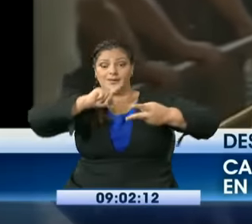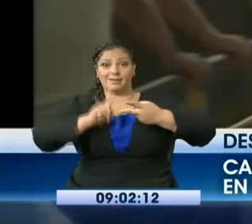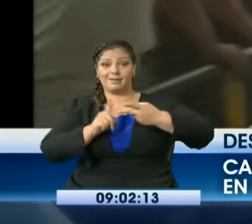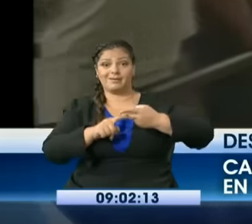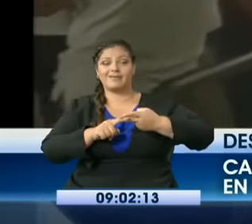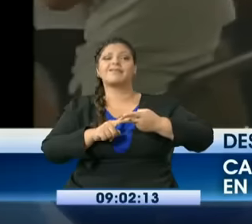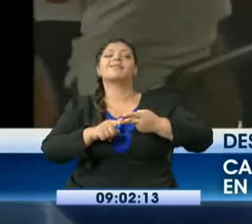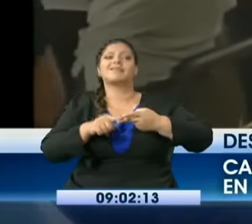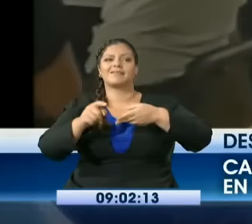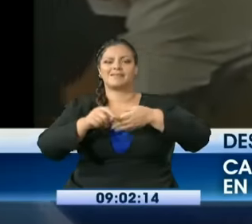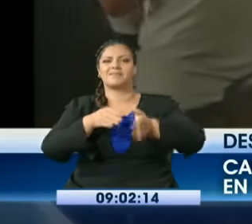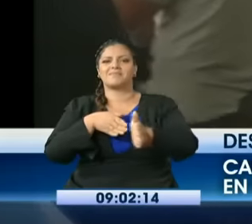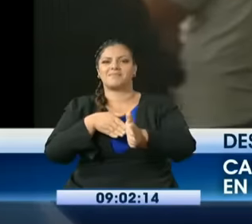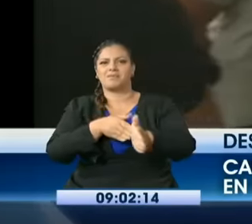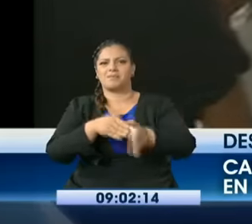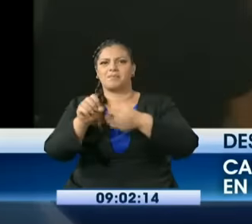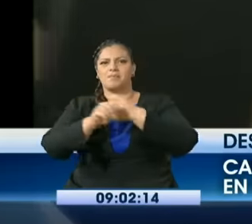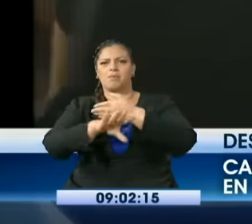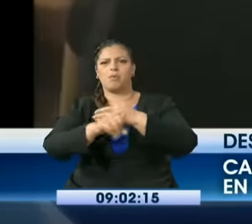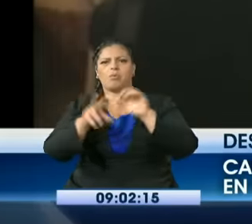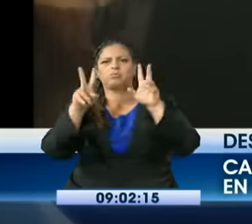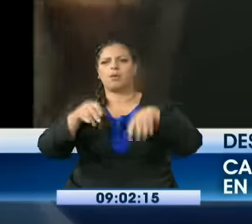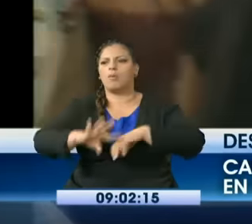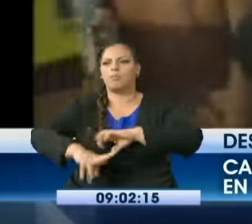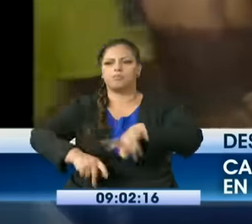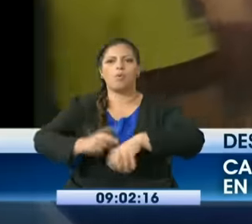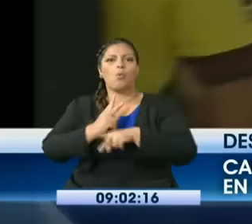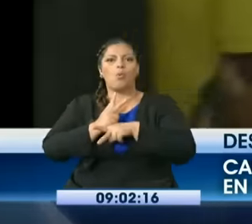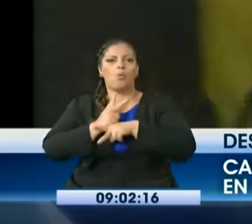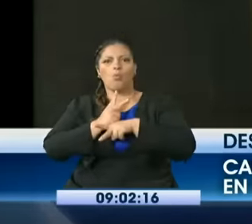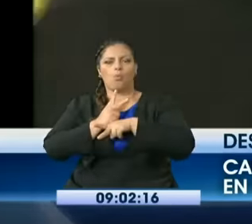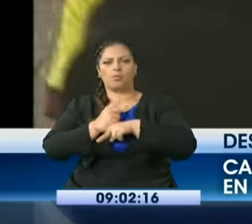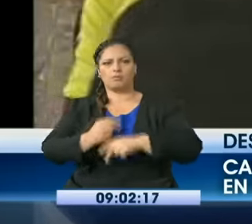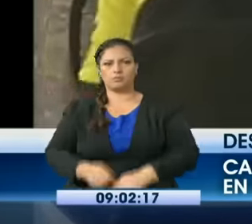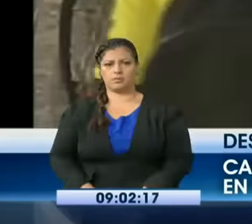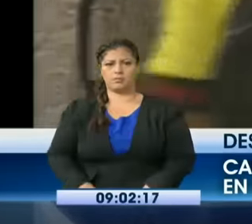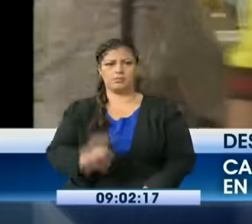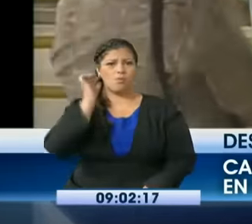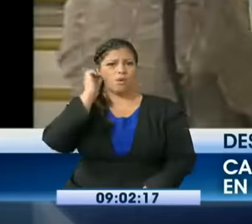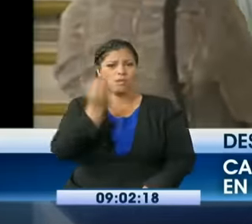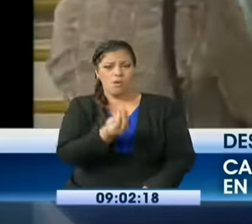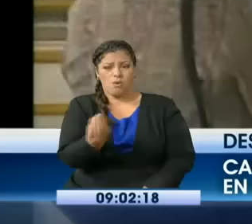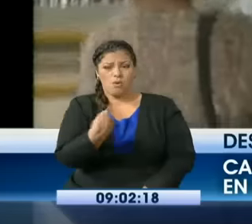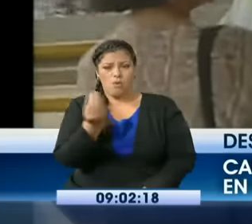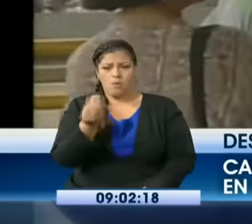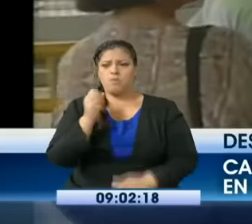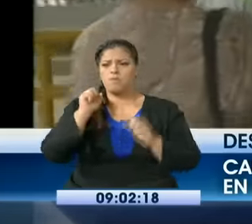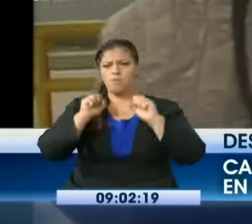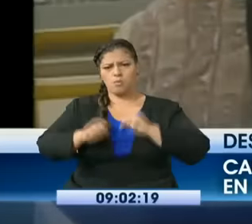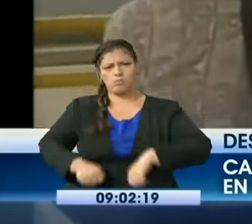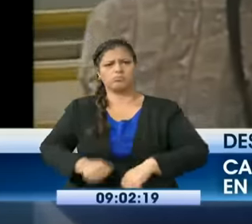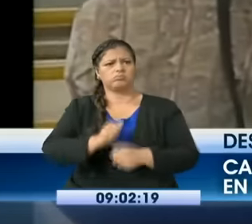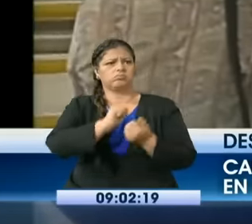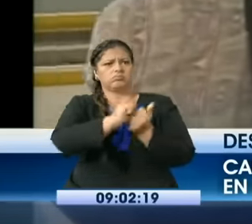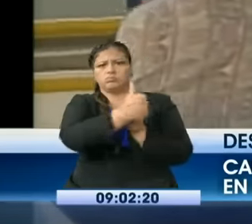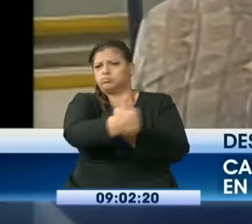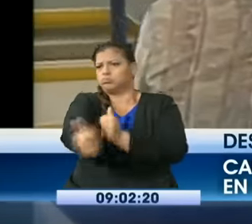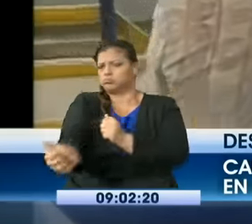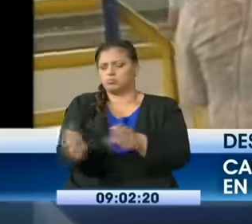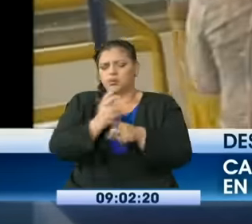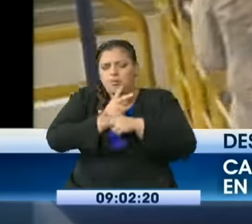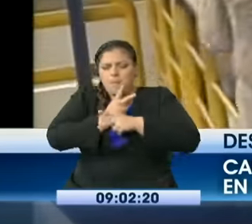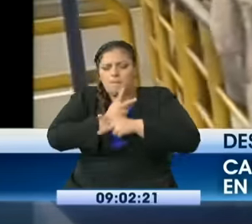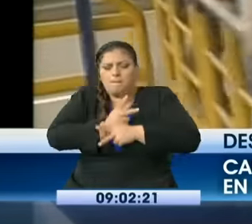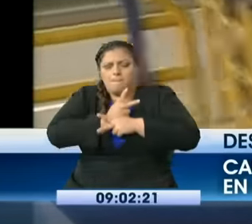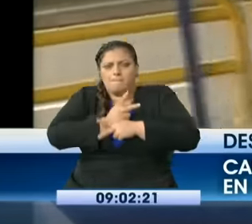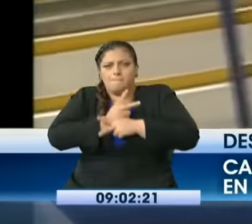cuál es la ruta de auxilio, que conozcan las jóvenes que son también pues un grupo vulnerable, por decirlo de